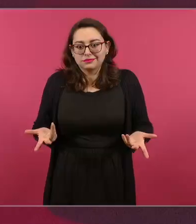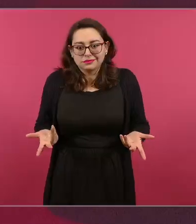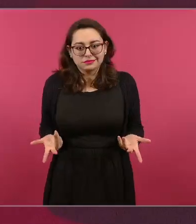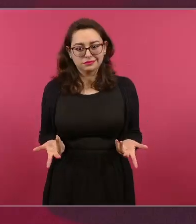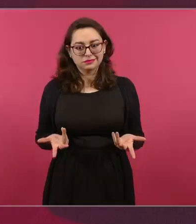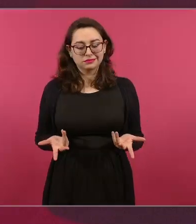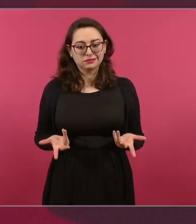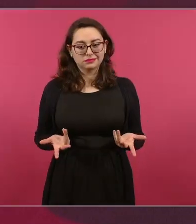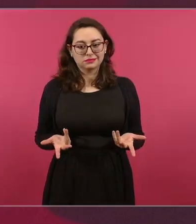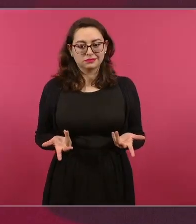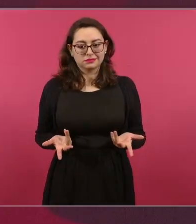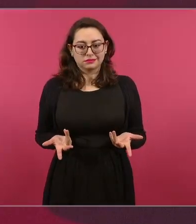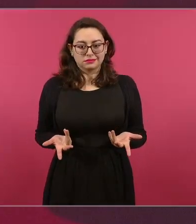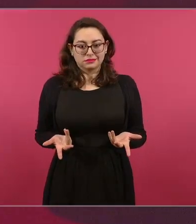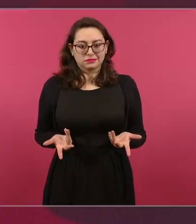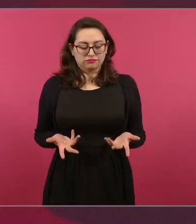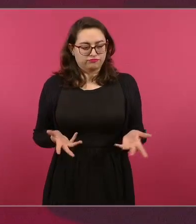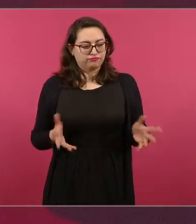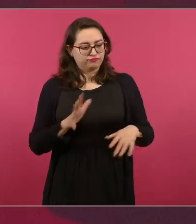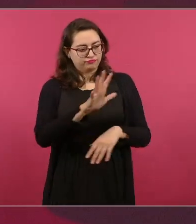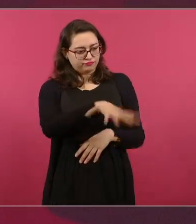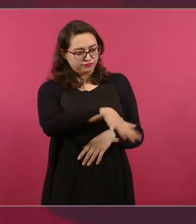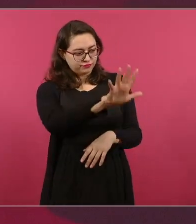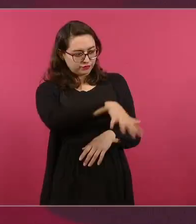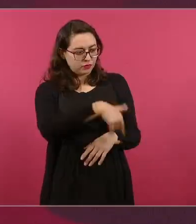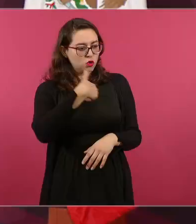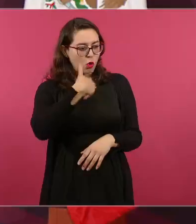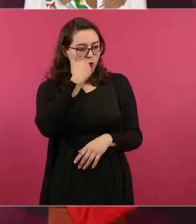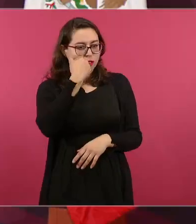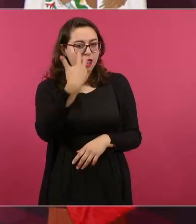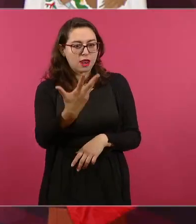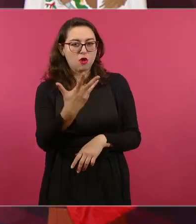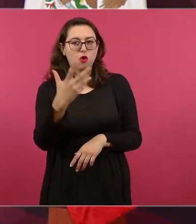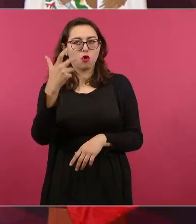yo quiero sacerdotes como Hidalgo